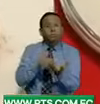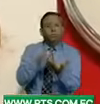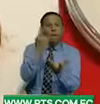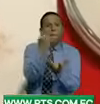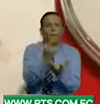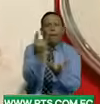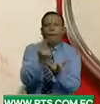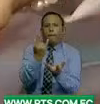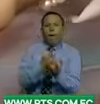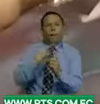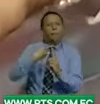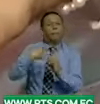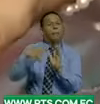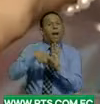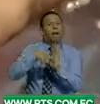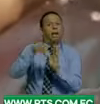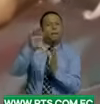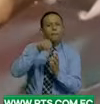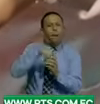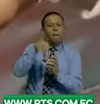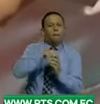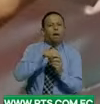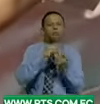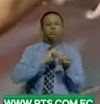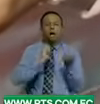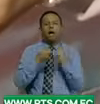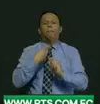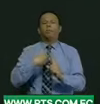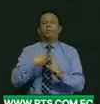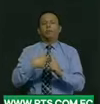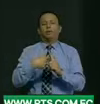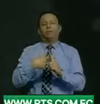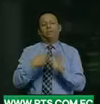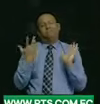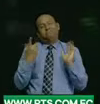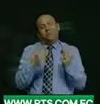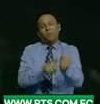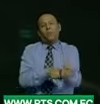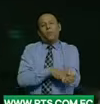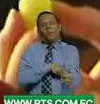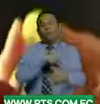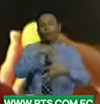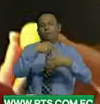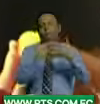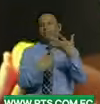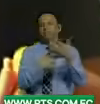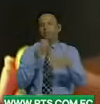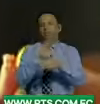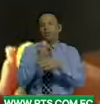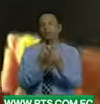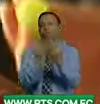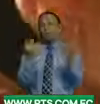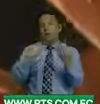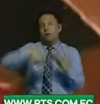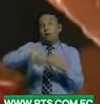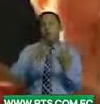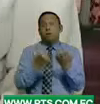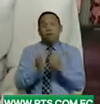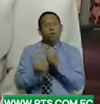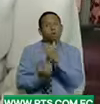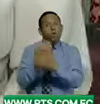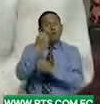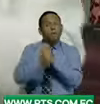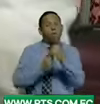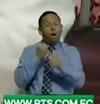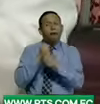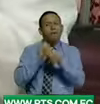esas energías negativas. Son las prácticas más comunes de los ecuatorianos que quieren dar la bienvenida a un prometedor año nuevo. No